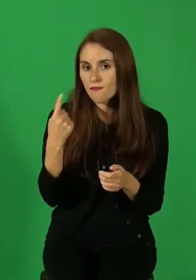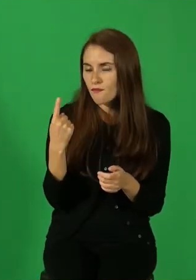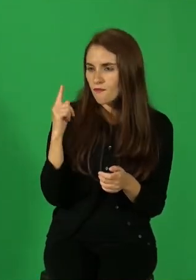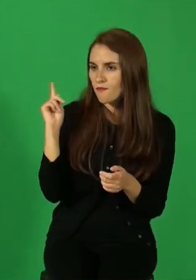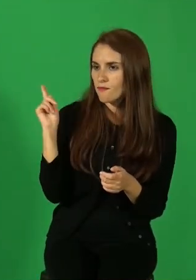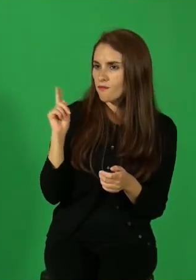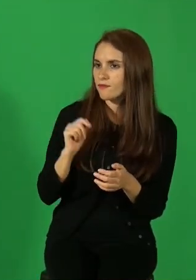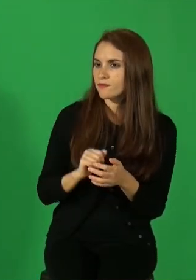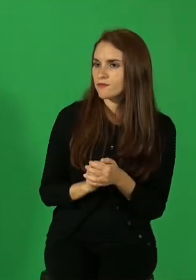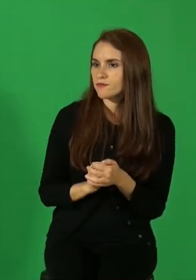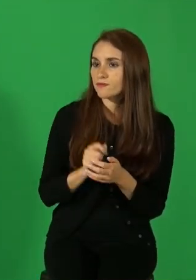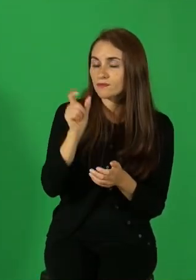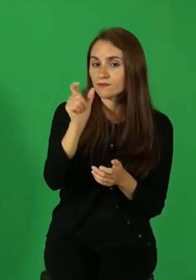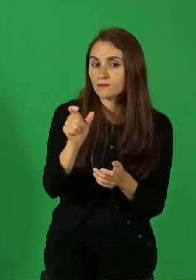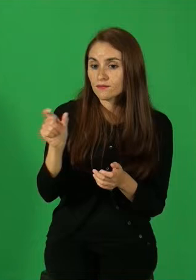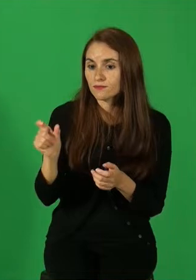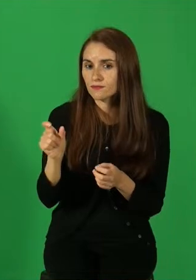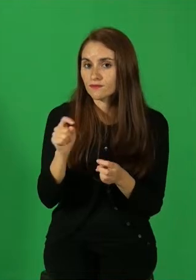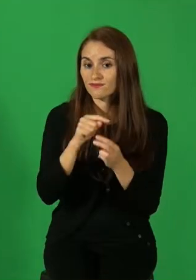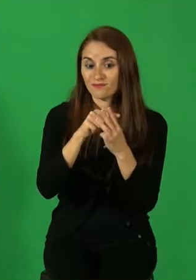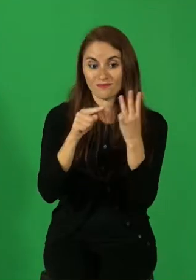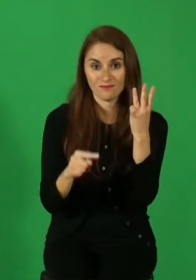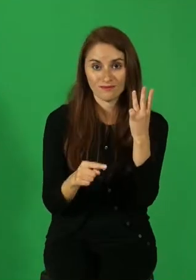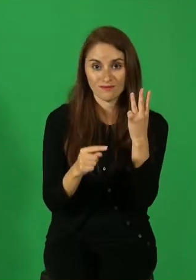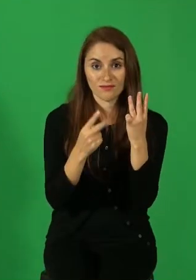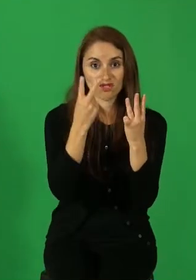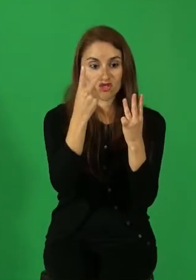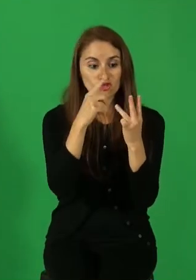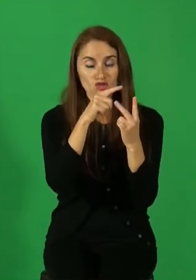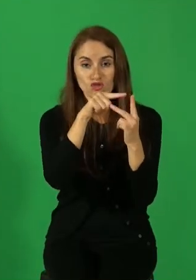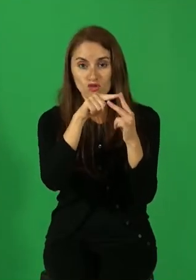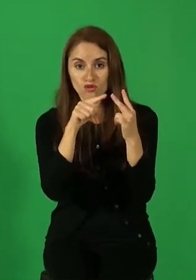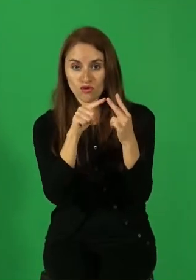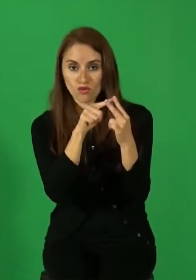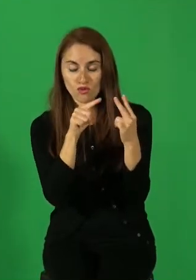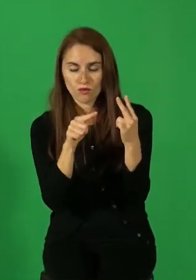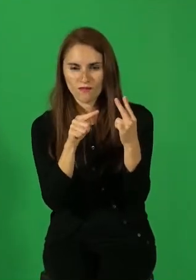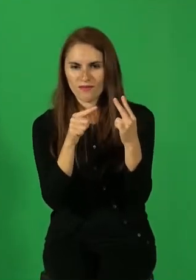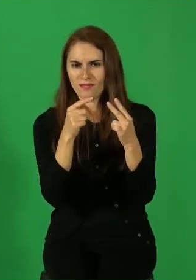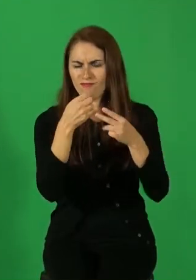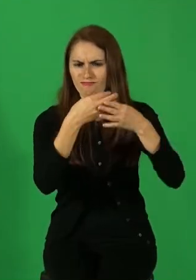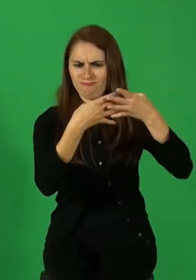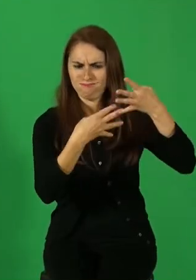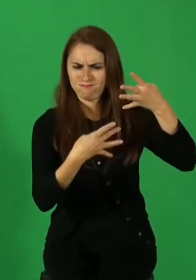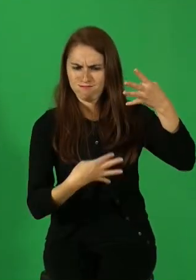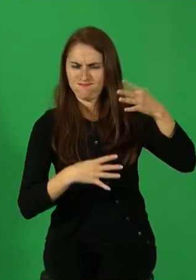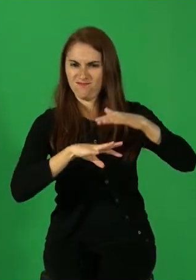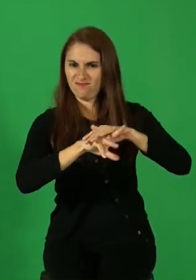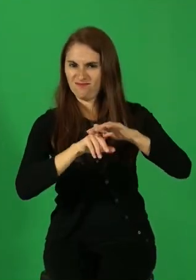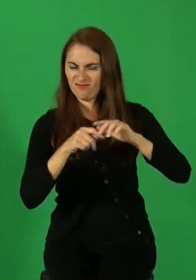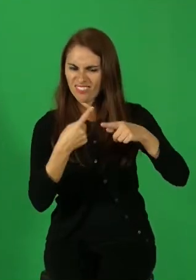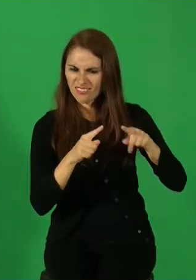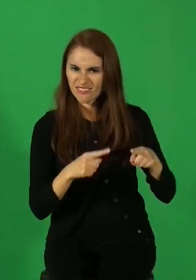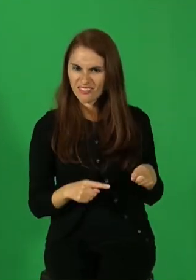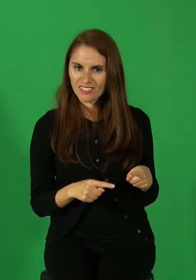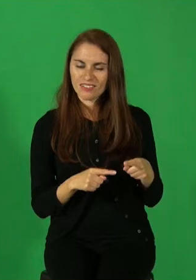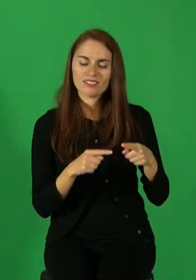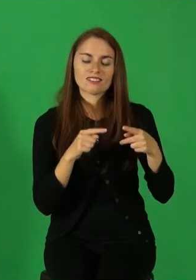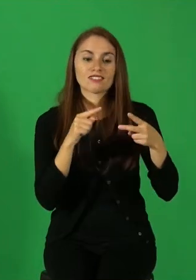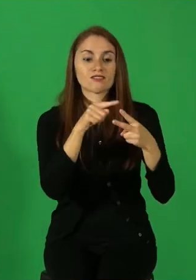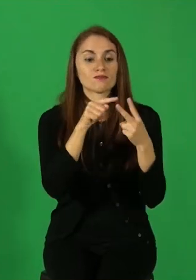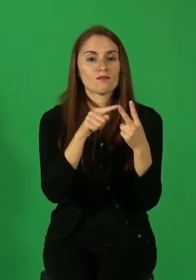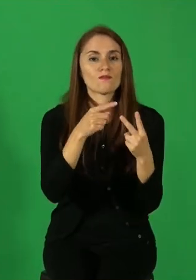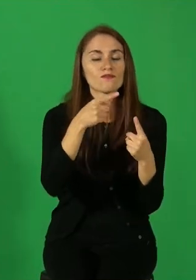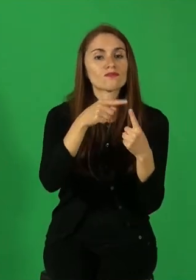Los individuos, 2 de ellos, con un amplio prontuario policial, fueron identificados como